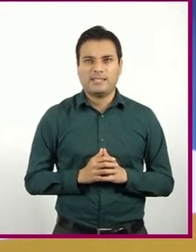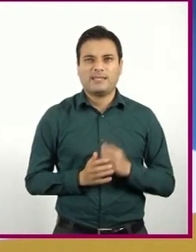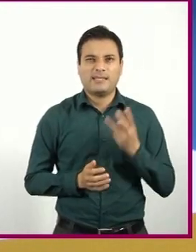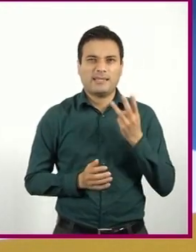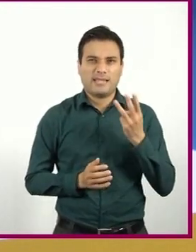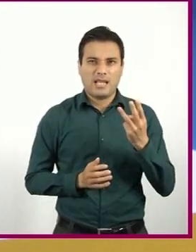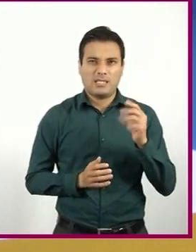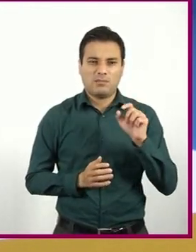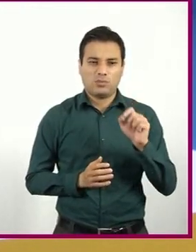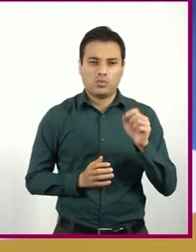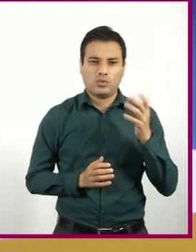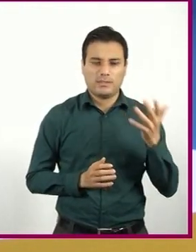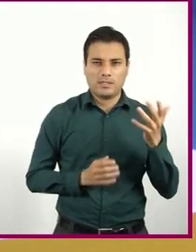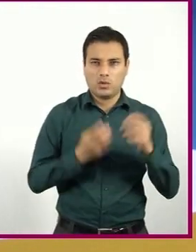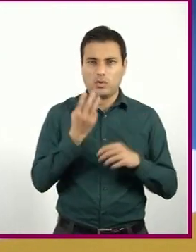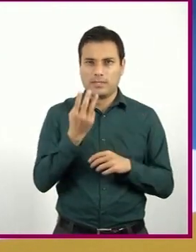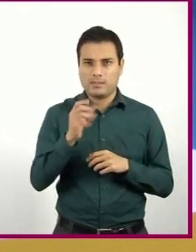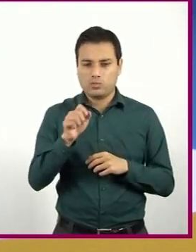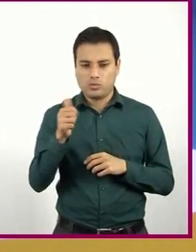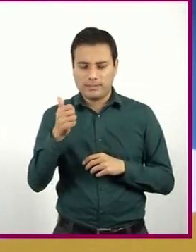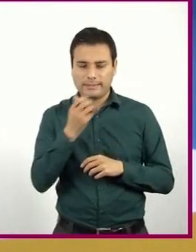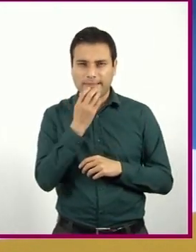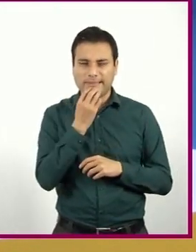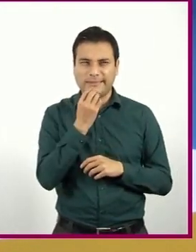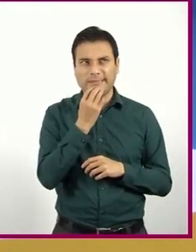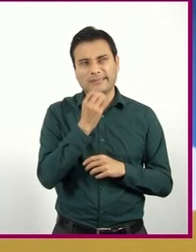3.5 y 3.6.